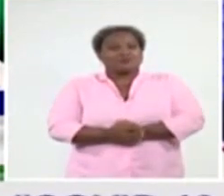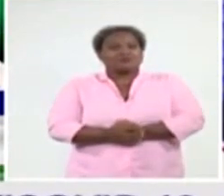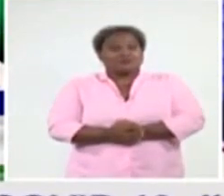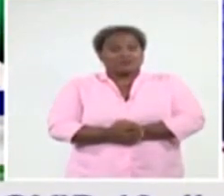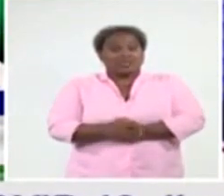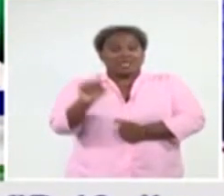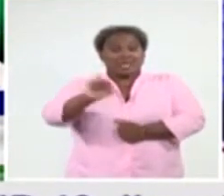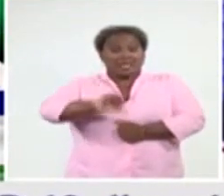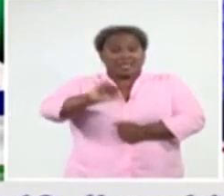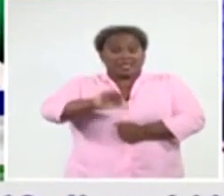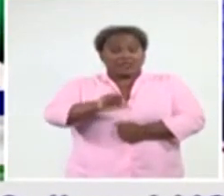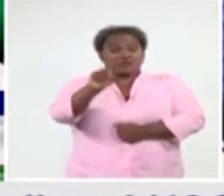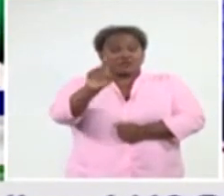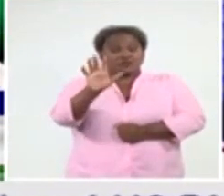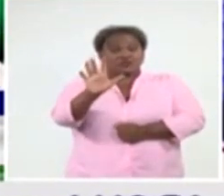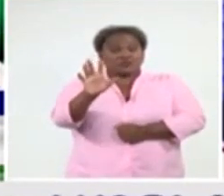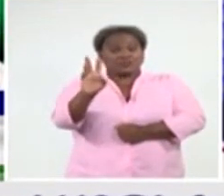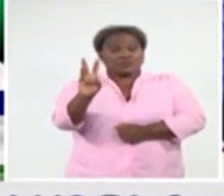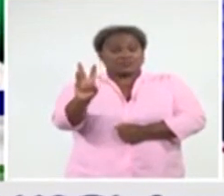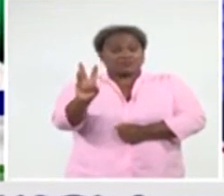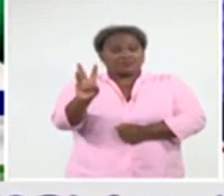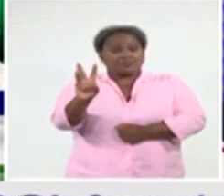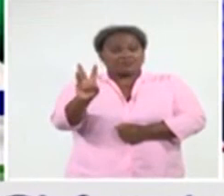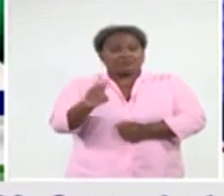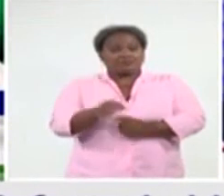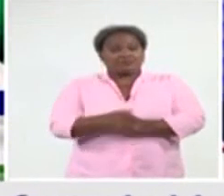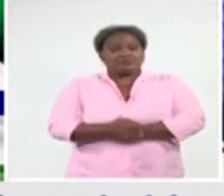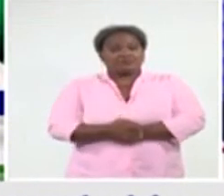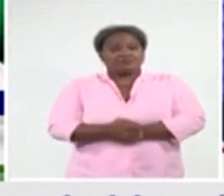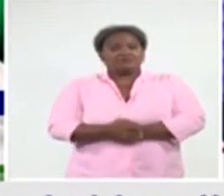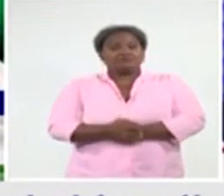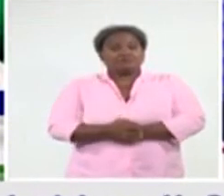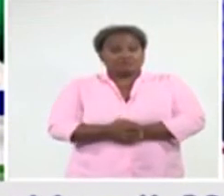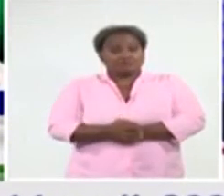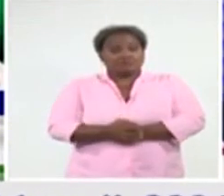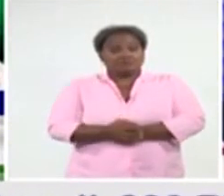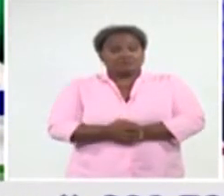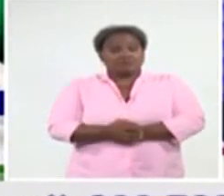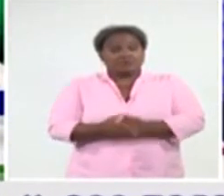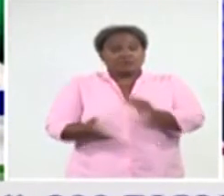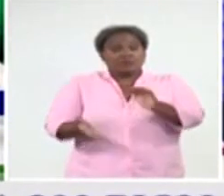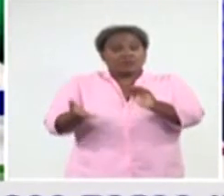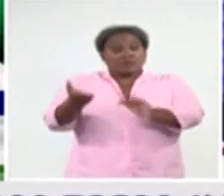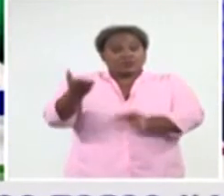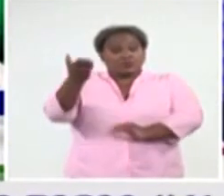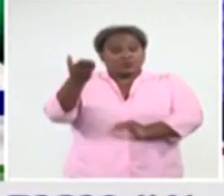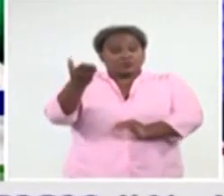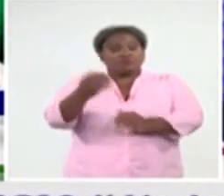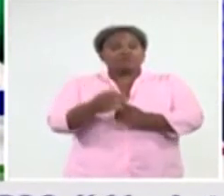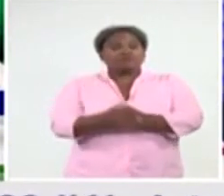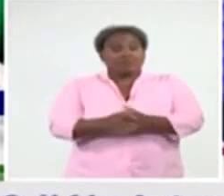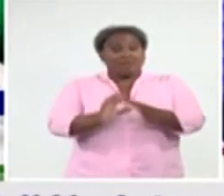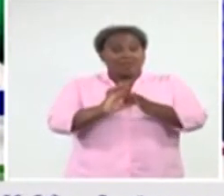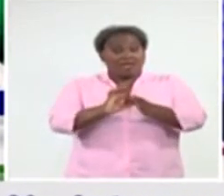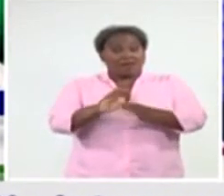críticos, 153, y se incrementan de manera importante el número de casos graves,